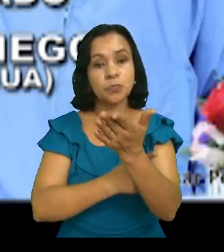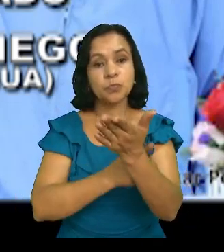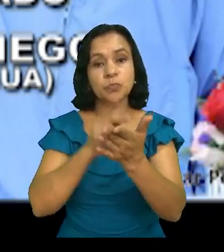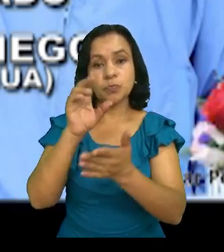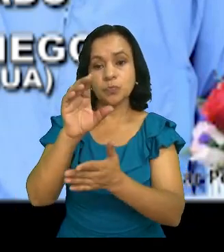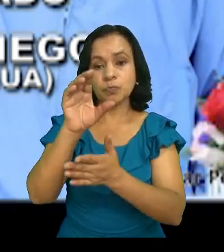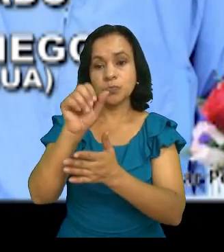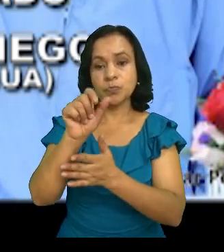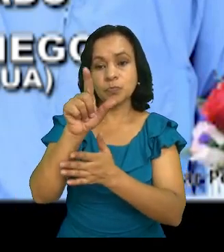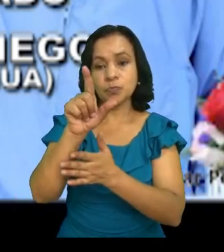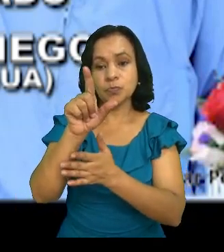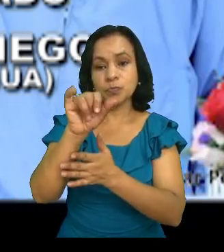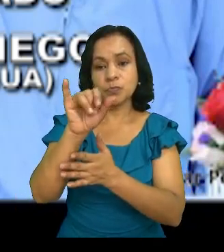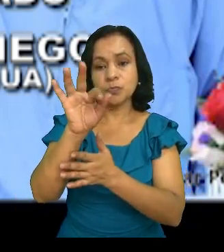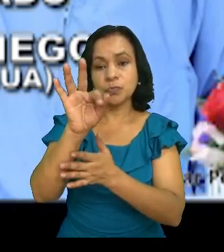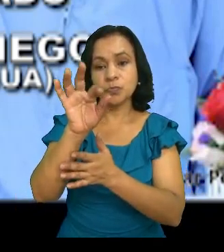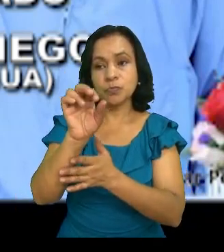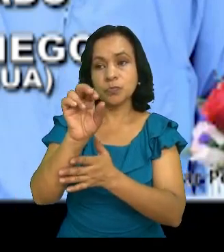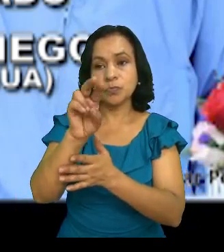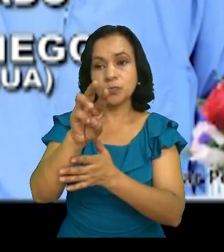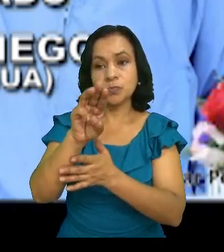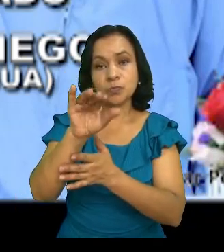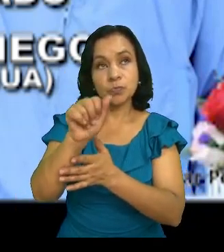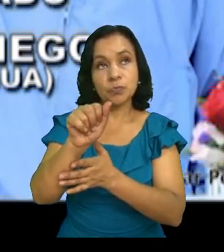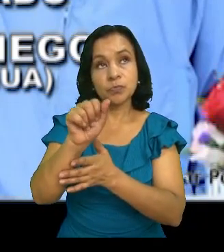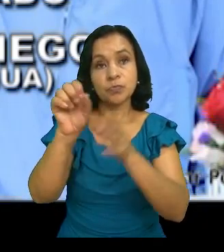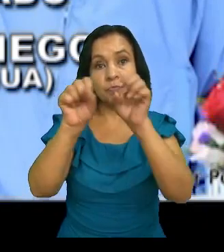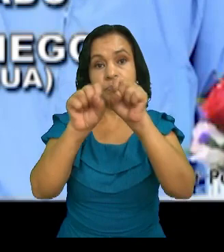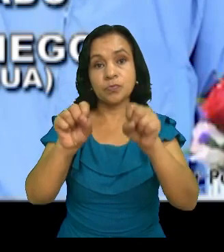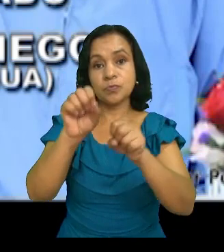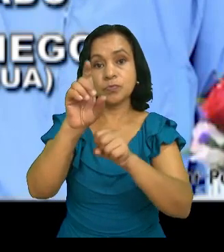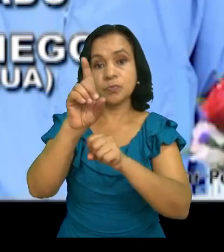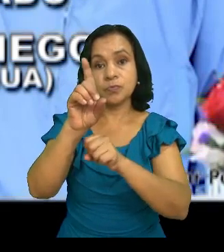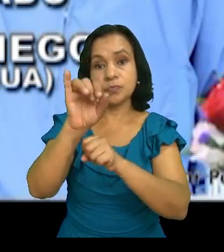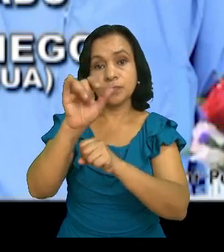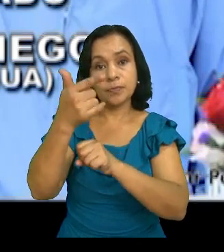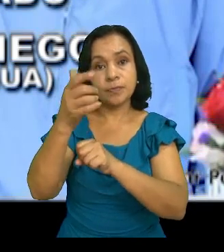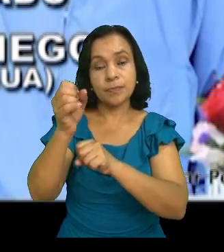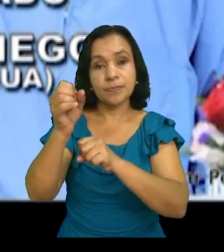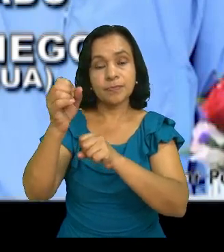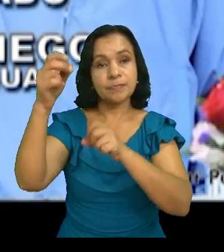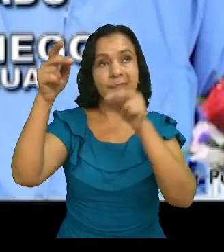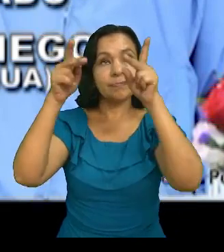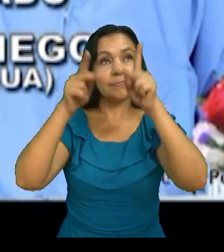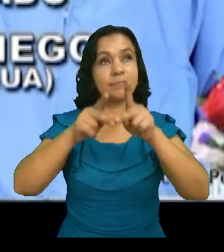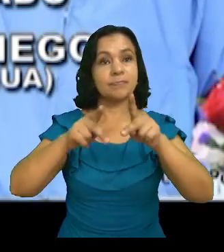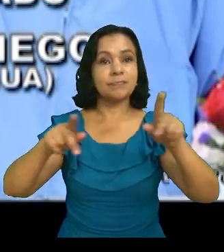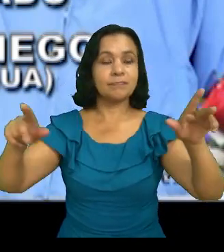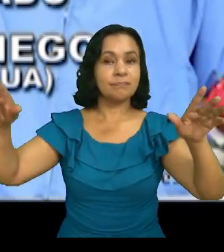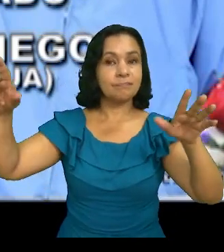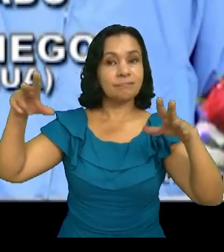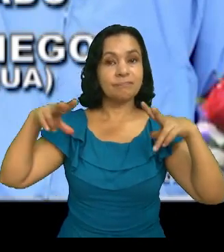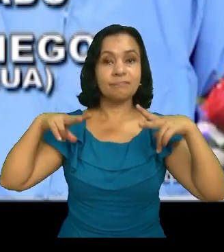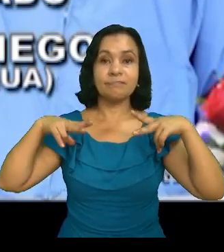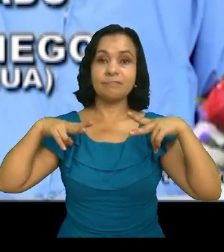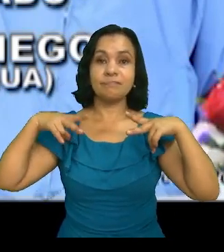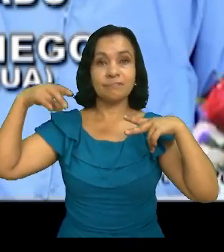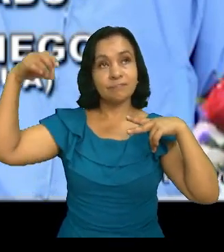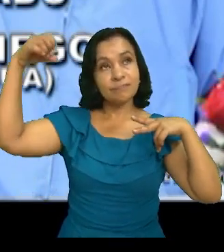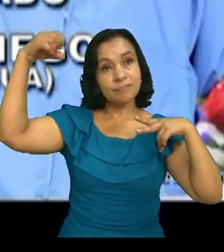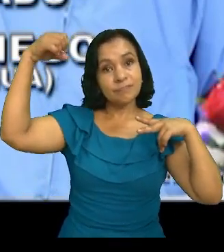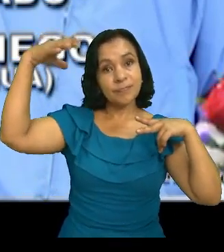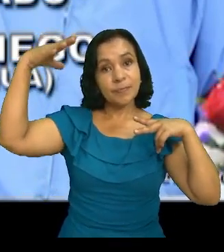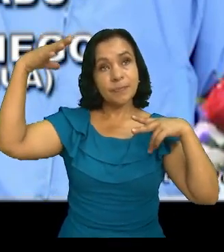California-San Diego, que es un proyecto que tiene que ver con el plan verano que nosotros hemos venido llevando a cabo. Okay.